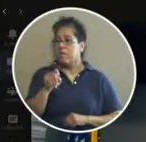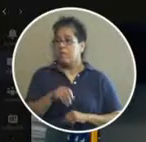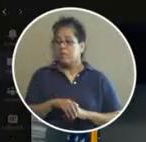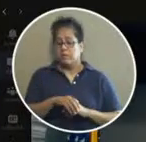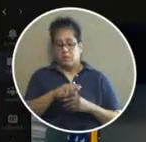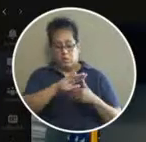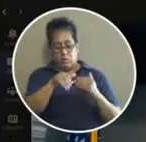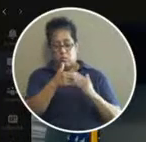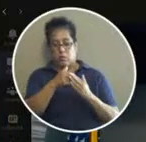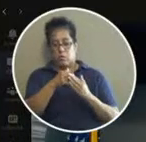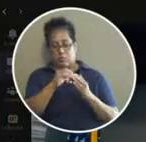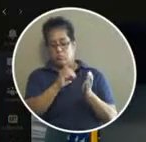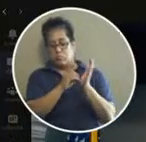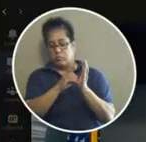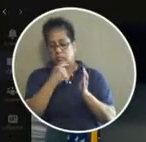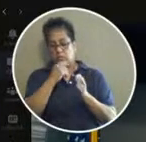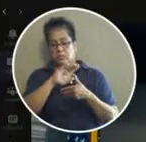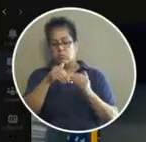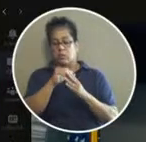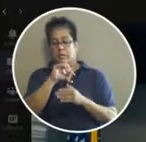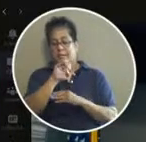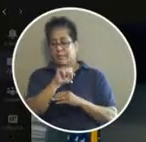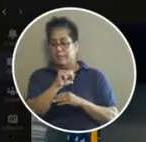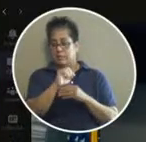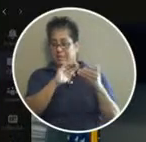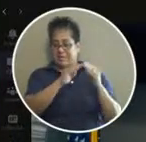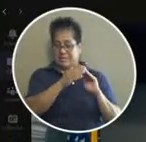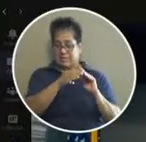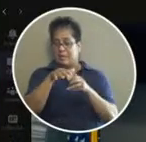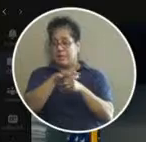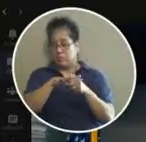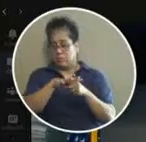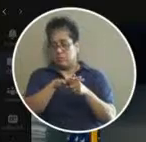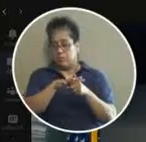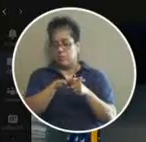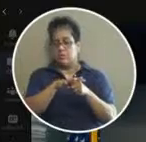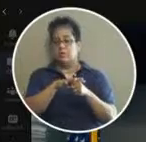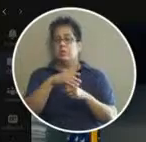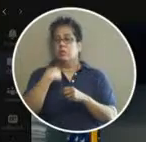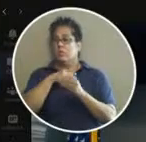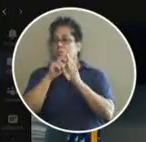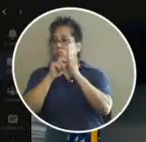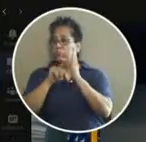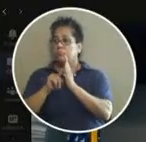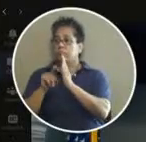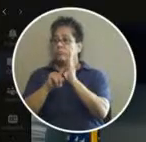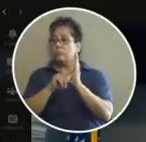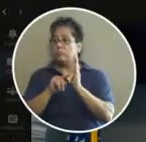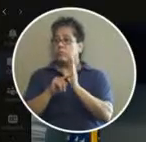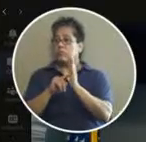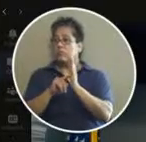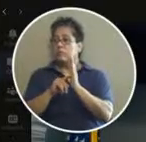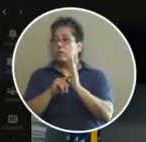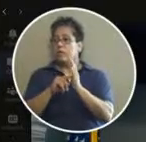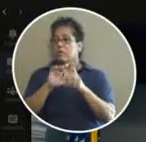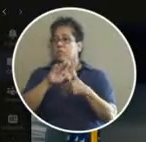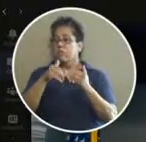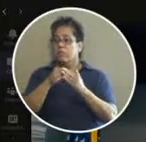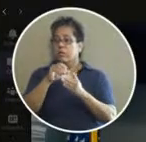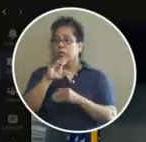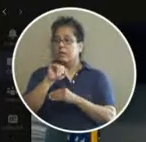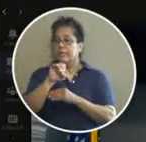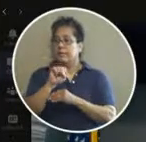Todos los casos que tenemos positivos en la ciudad y el condado, realizamos una evaluación exhaustiva de todos estos